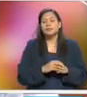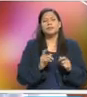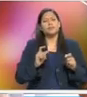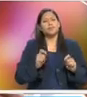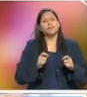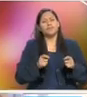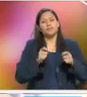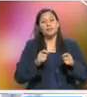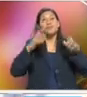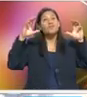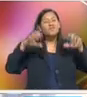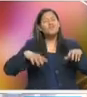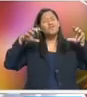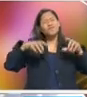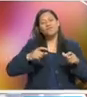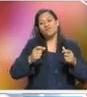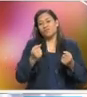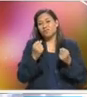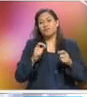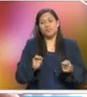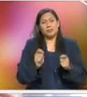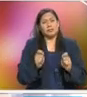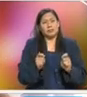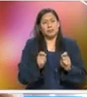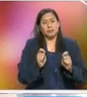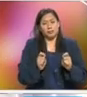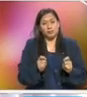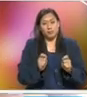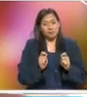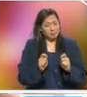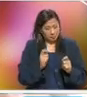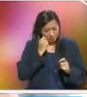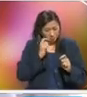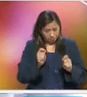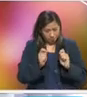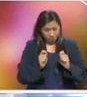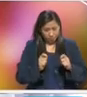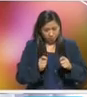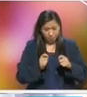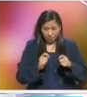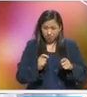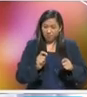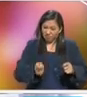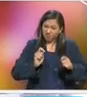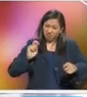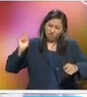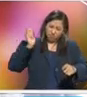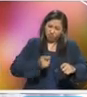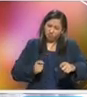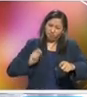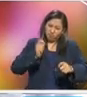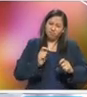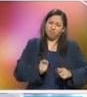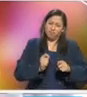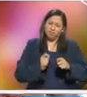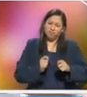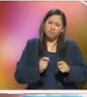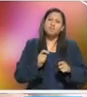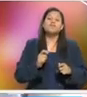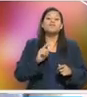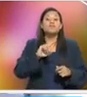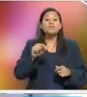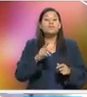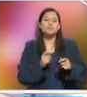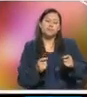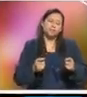carrera, una lluvia torrencial lo alcanzó, pero esto no impidió que Verona acelerara cada vez más su paso, hasta que, al